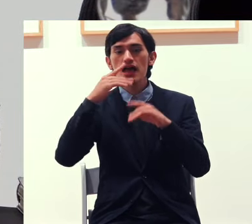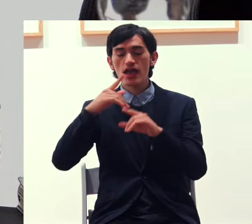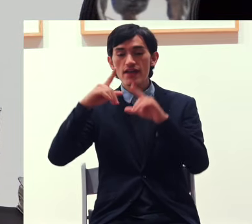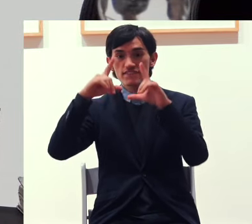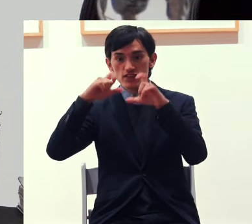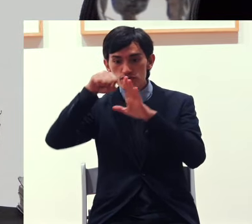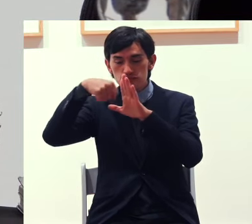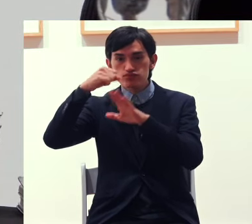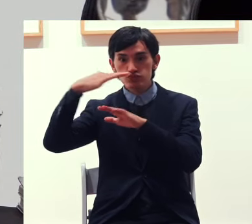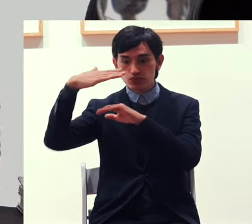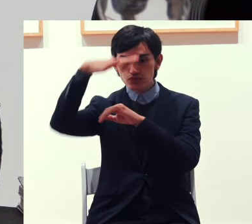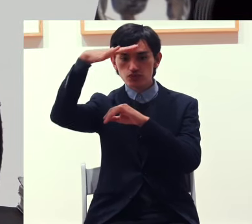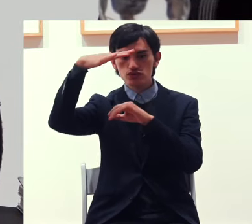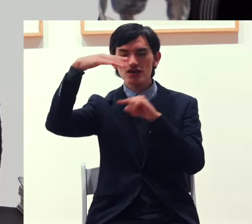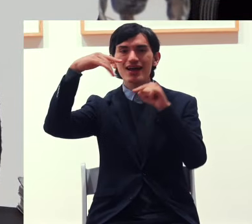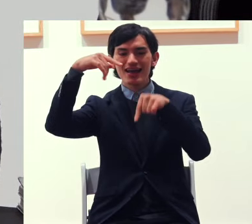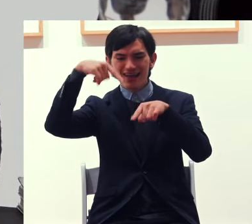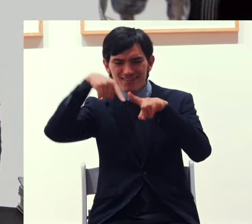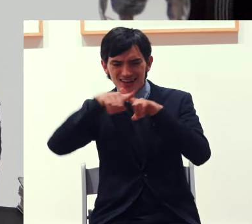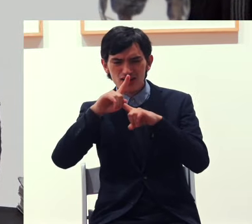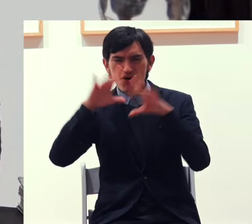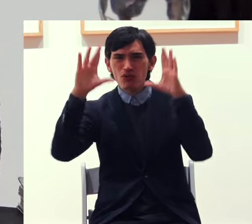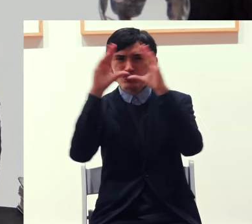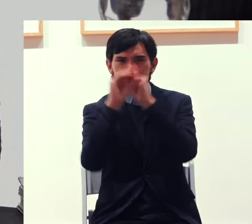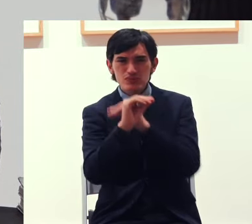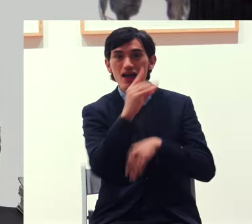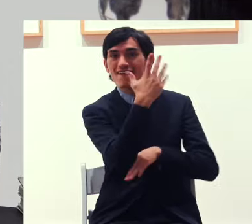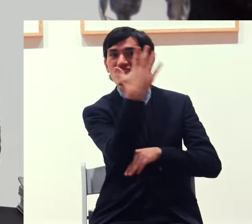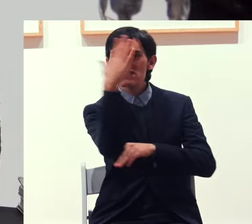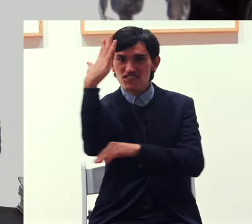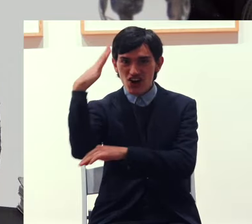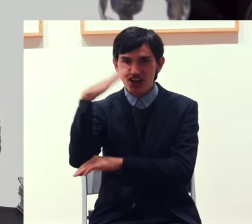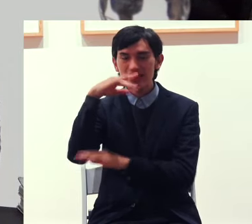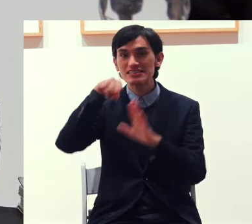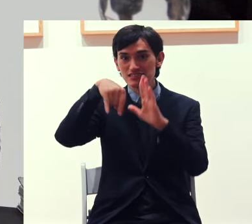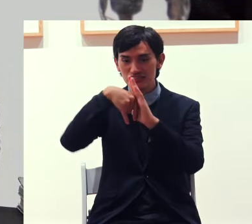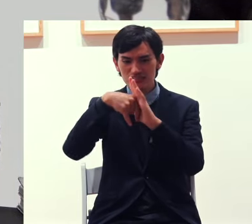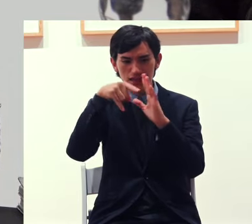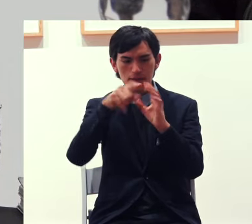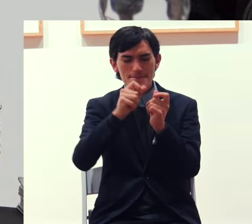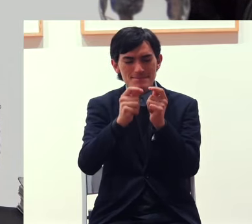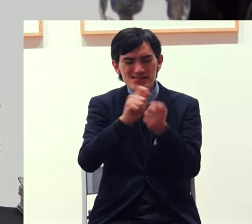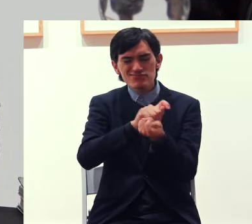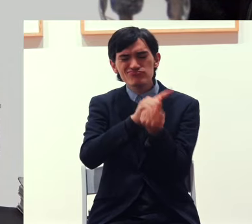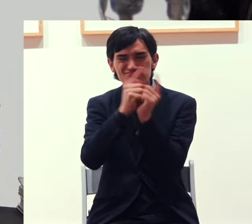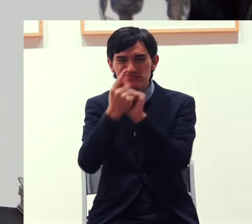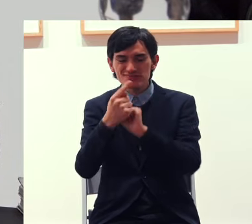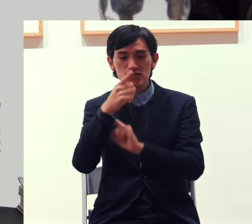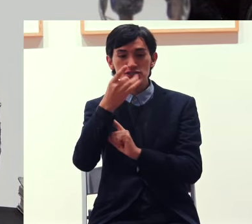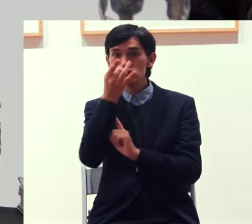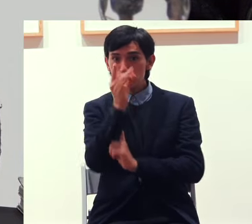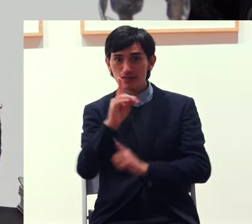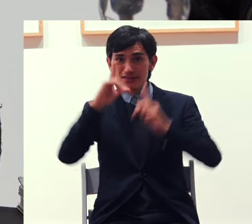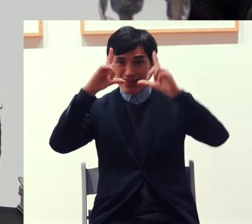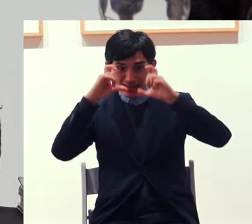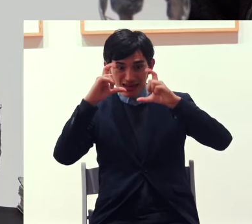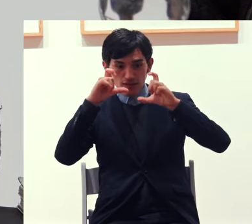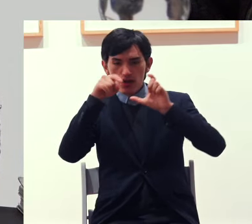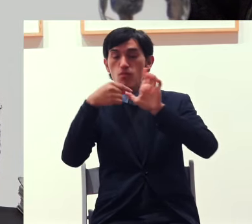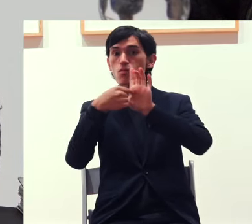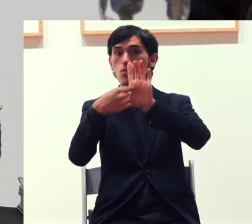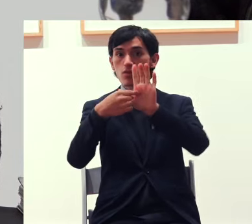una toma droniana, asomados en un claro sombrío de su querido bosque chilote, humanizado. No